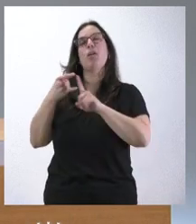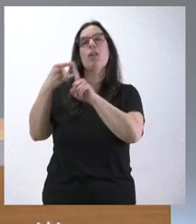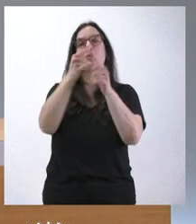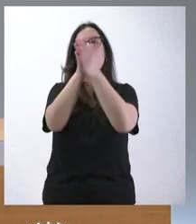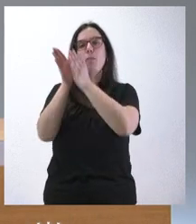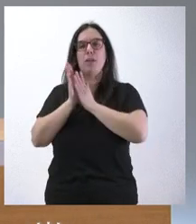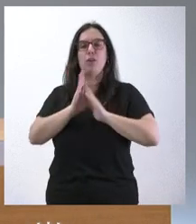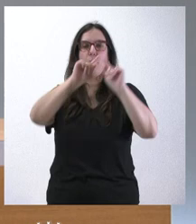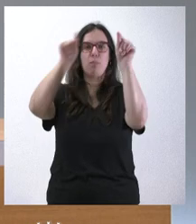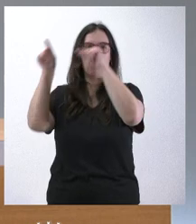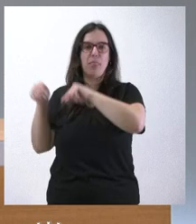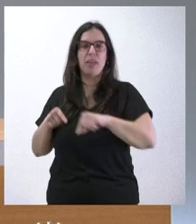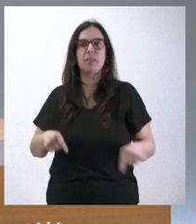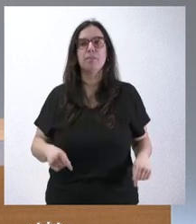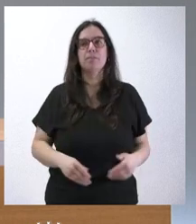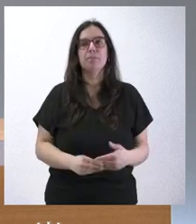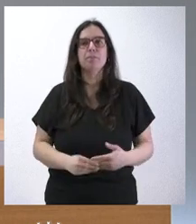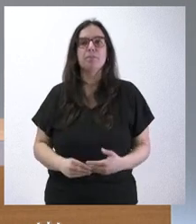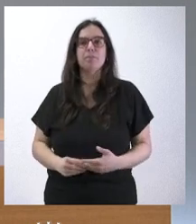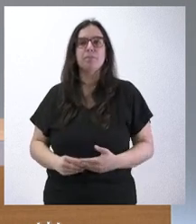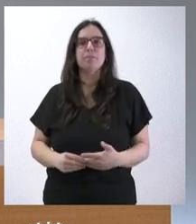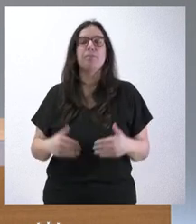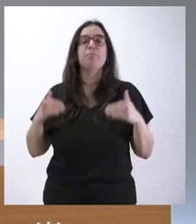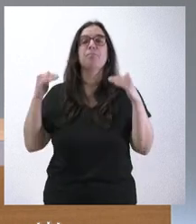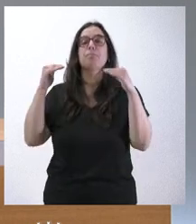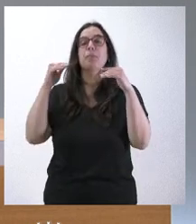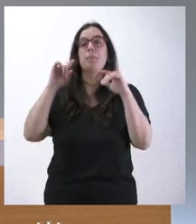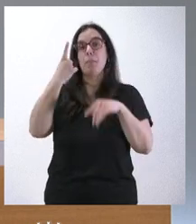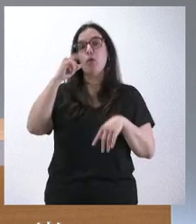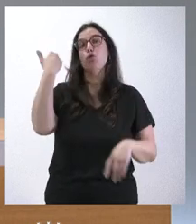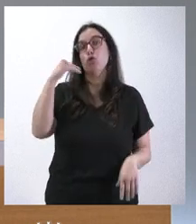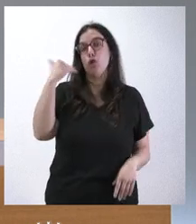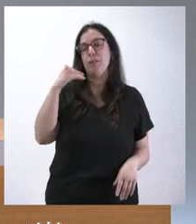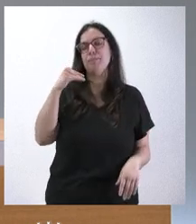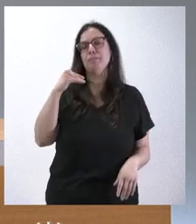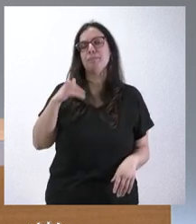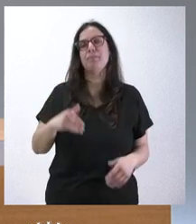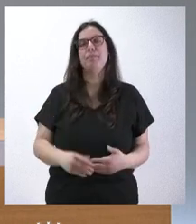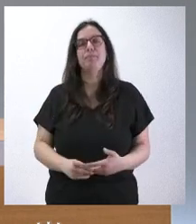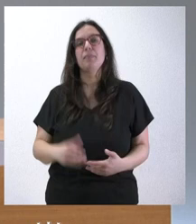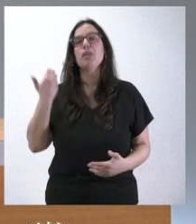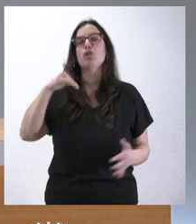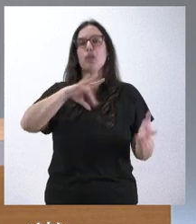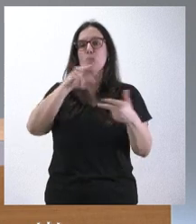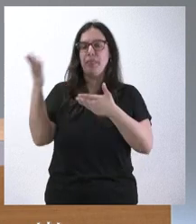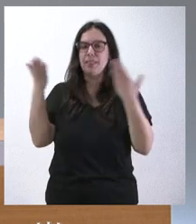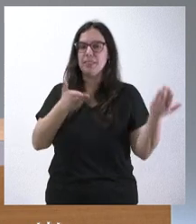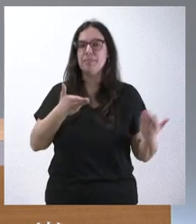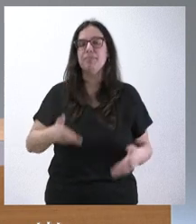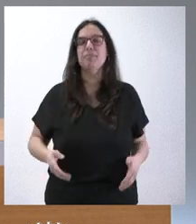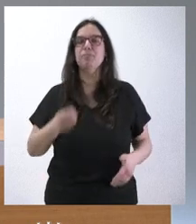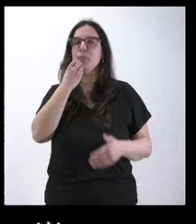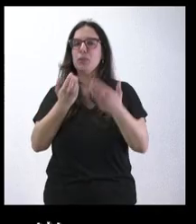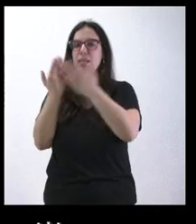compañeros de las diferentes provincias Como cada jueves comenzamos en Soria con Encarna muño sía noticias adelante Encarna